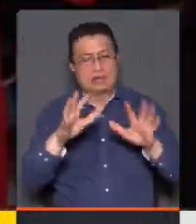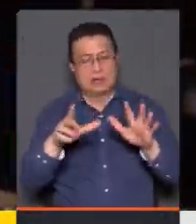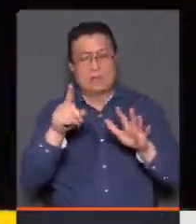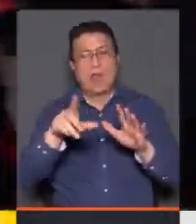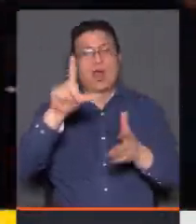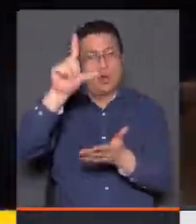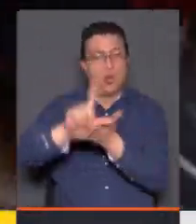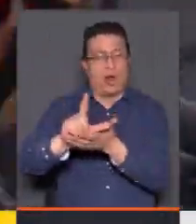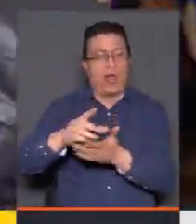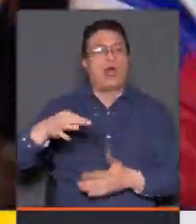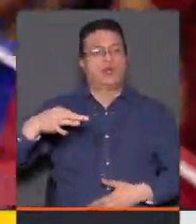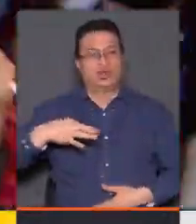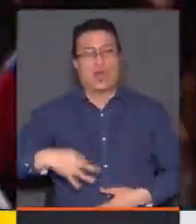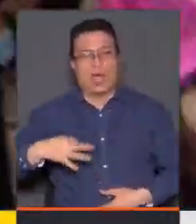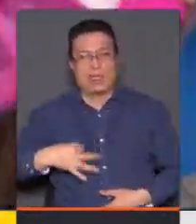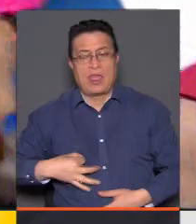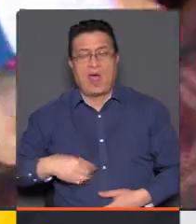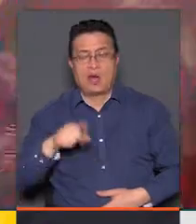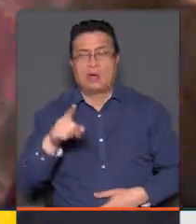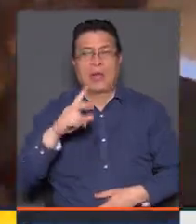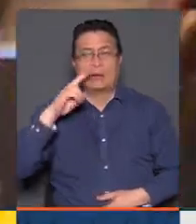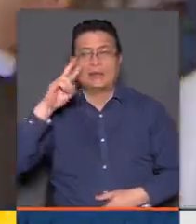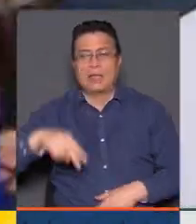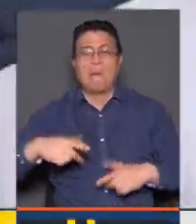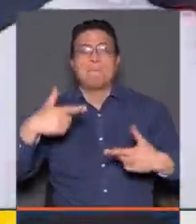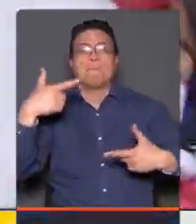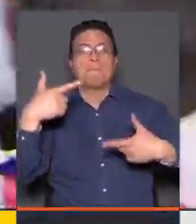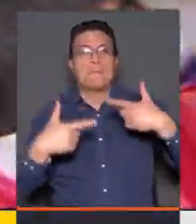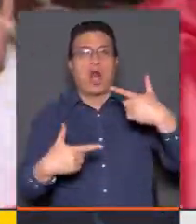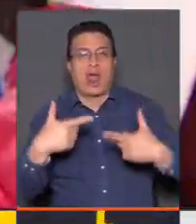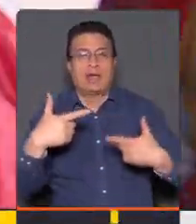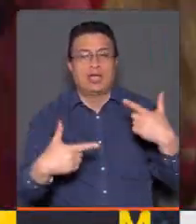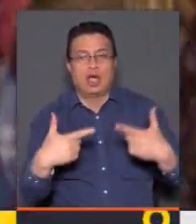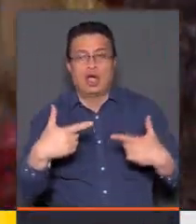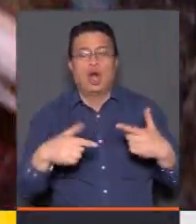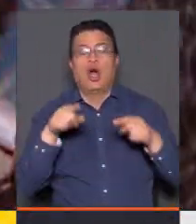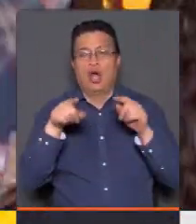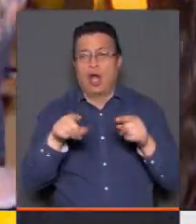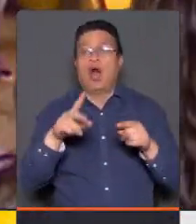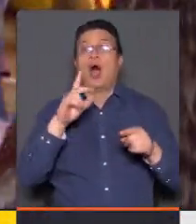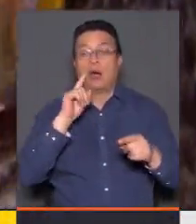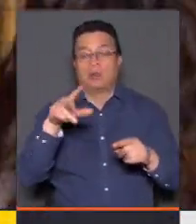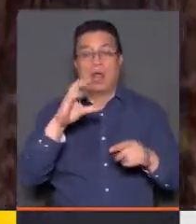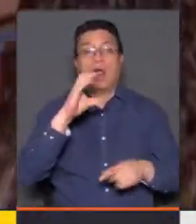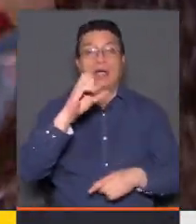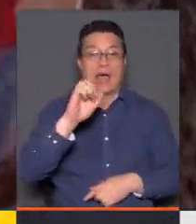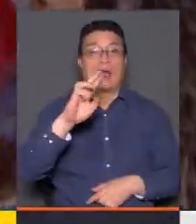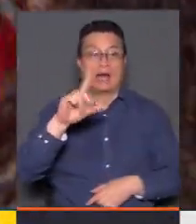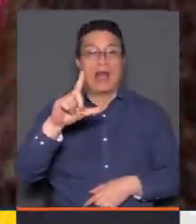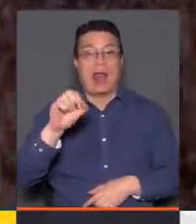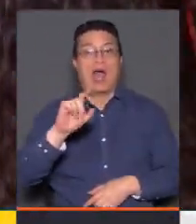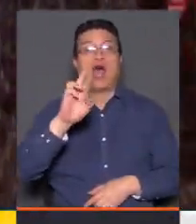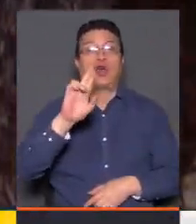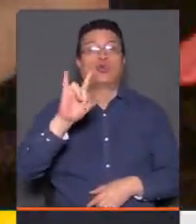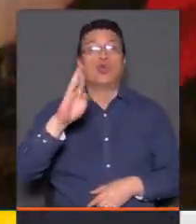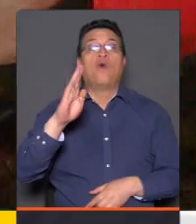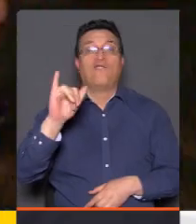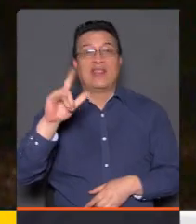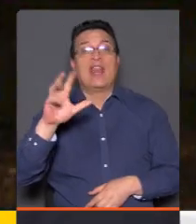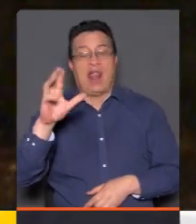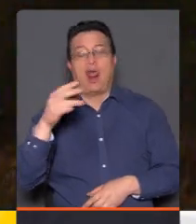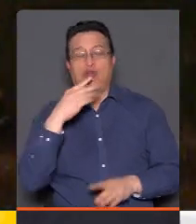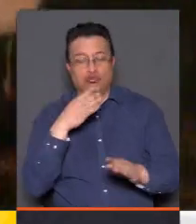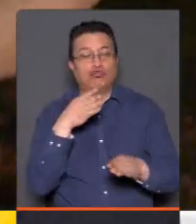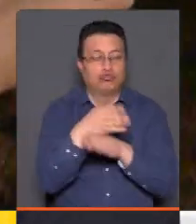ciudadano, cívico, sin políticos, aunque por ahí en algún momento vimos a Carla Rubilar, pero que decidió salir por el costado